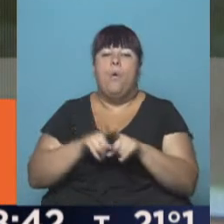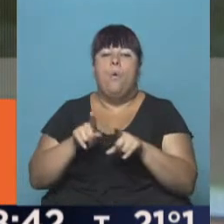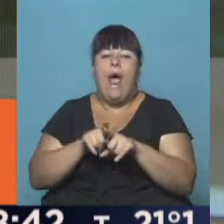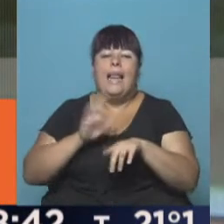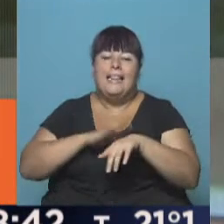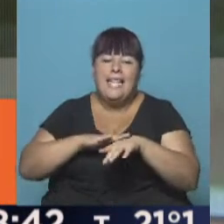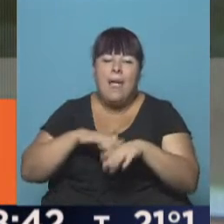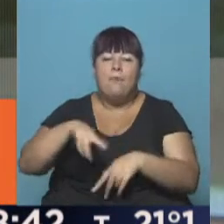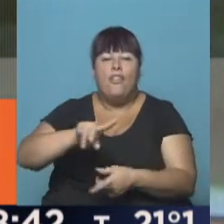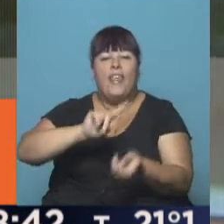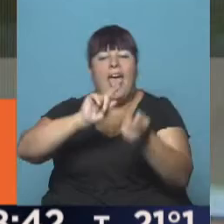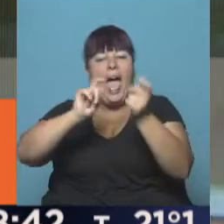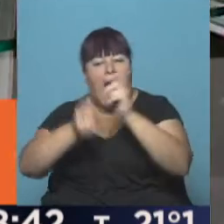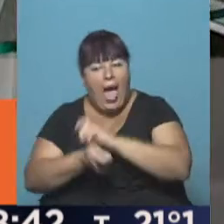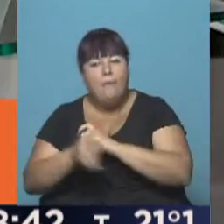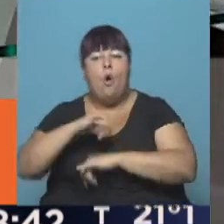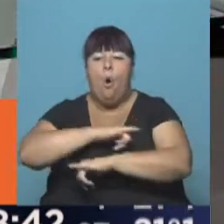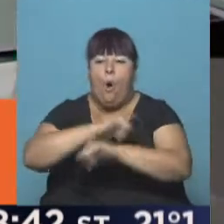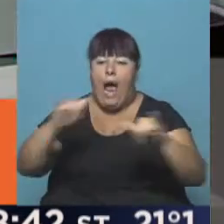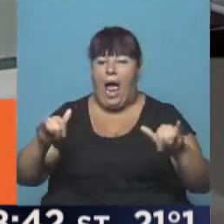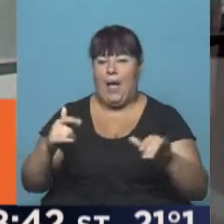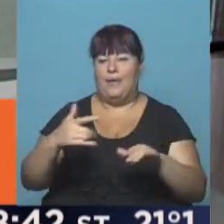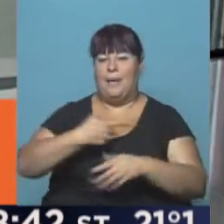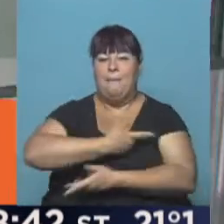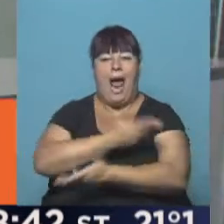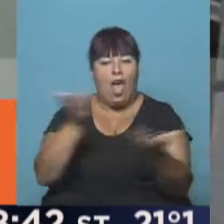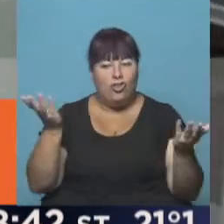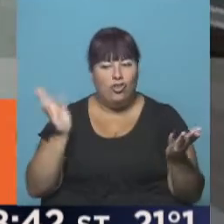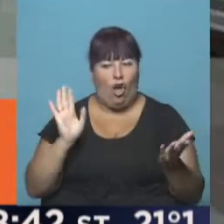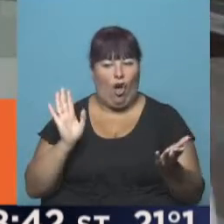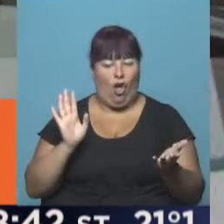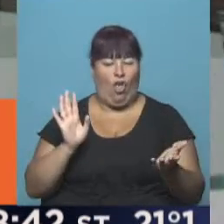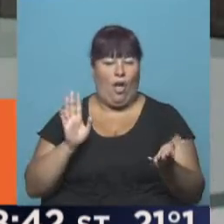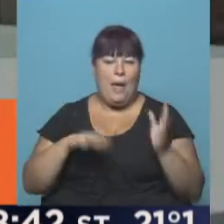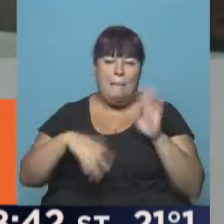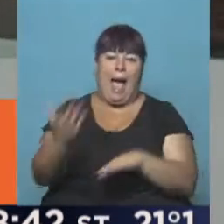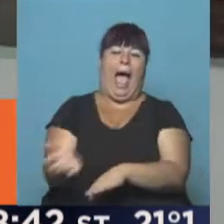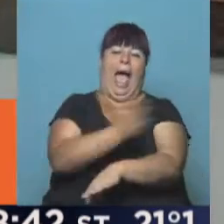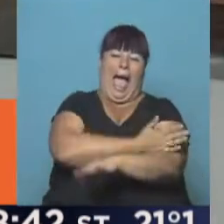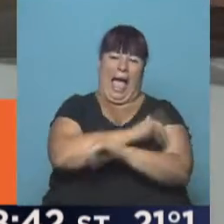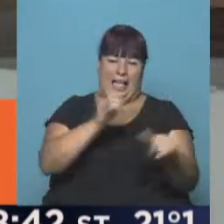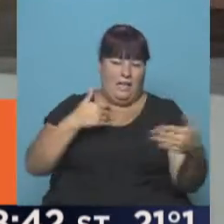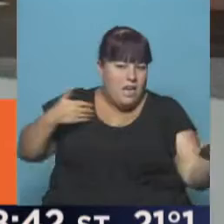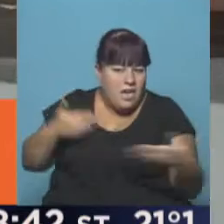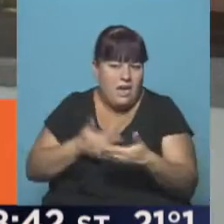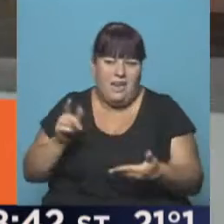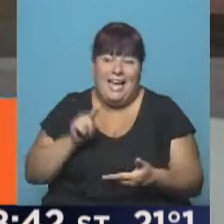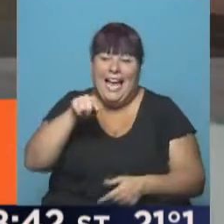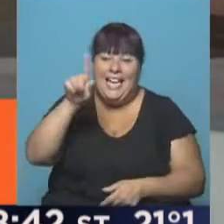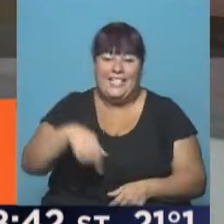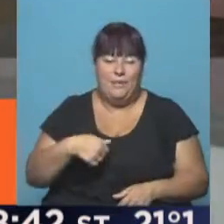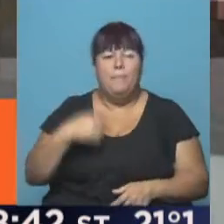tiempo de transición o una comunicación hacia todos con mayor anticipación me parece que esto genera